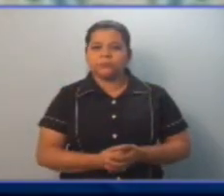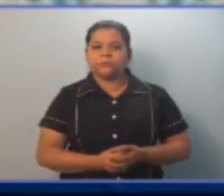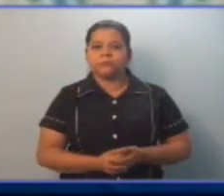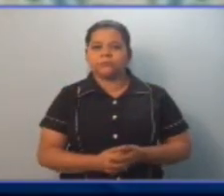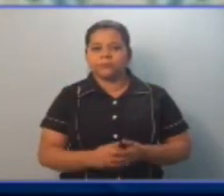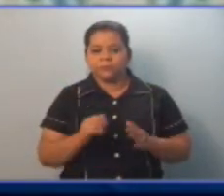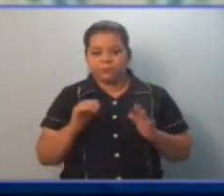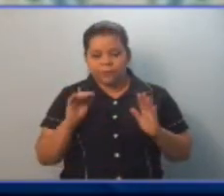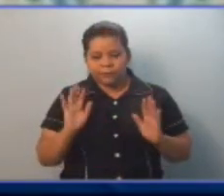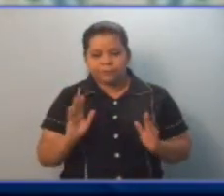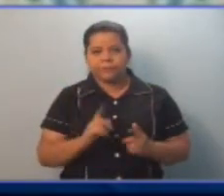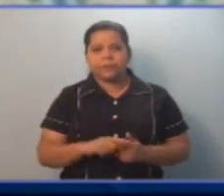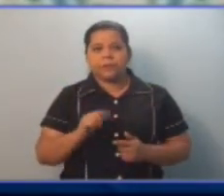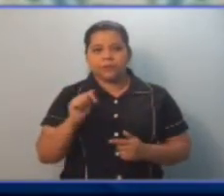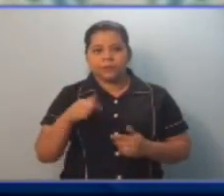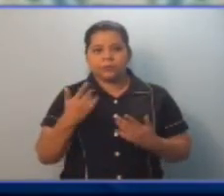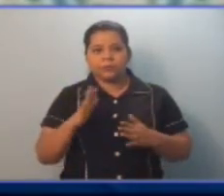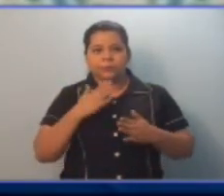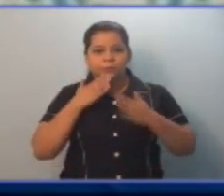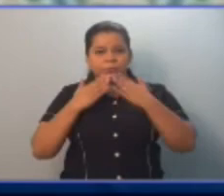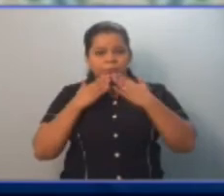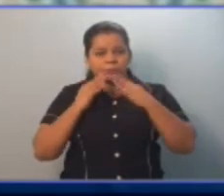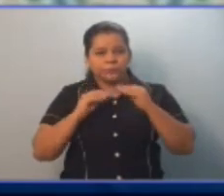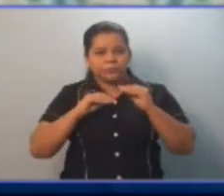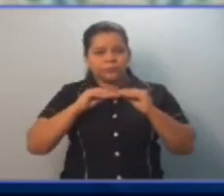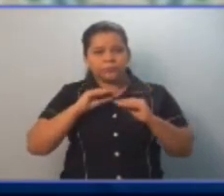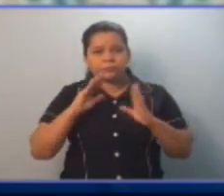Ahora, pero hablando de interpretaciones, hay